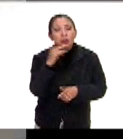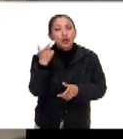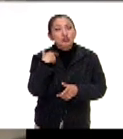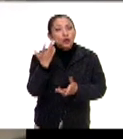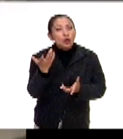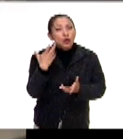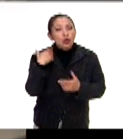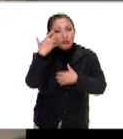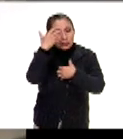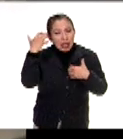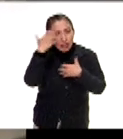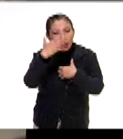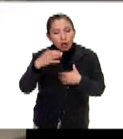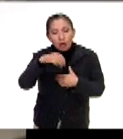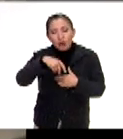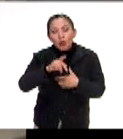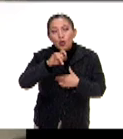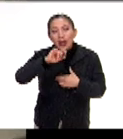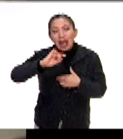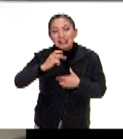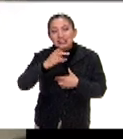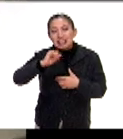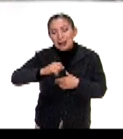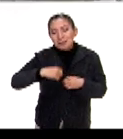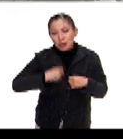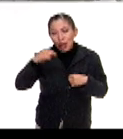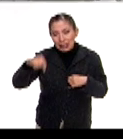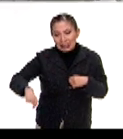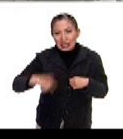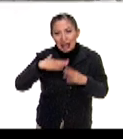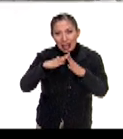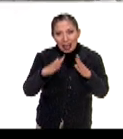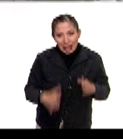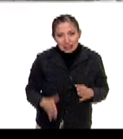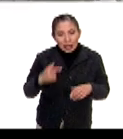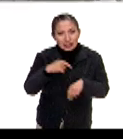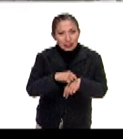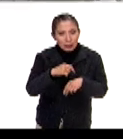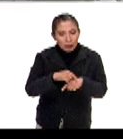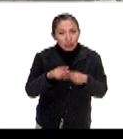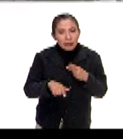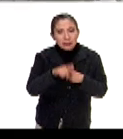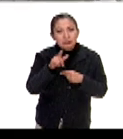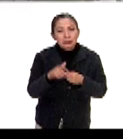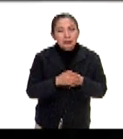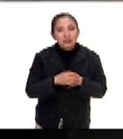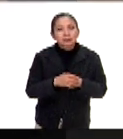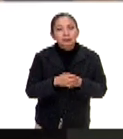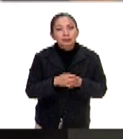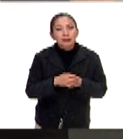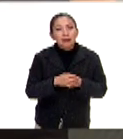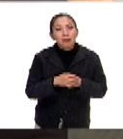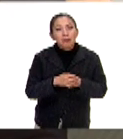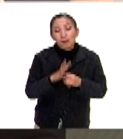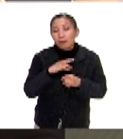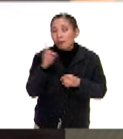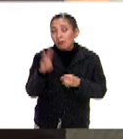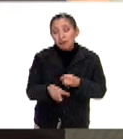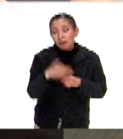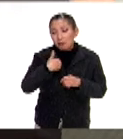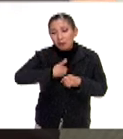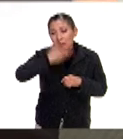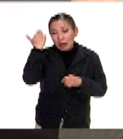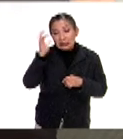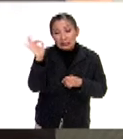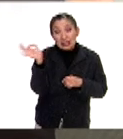el chango, el famoso Fulang Chang, que vivió también aquí en esta casa un tiempo. Pero bueno, la verdad no lo sé.